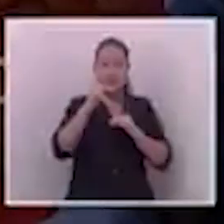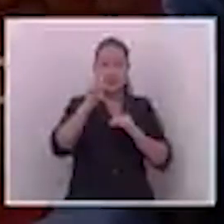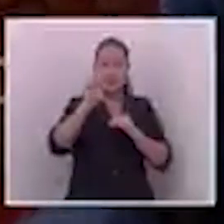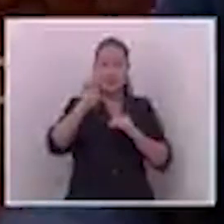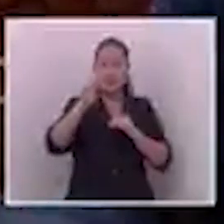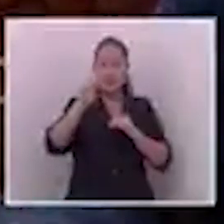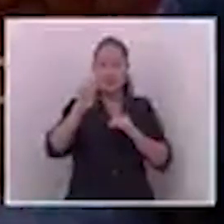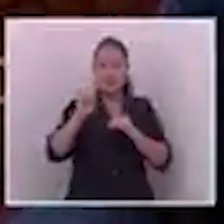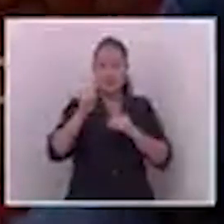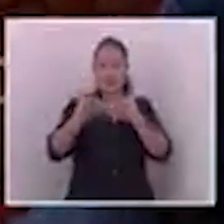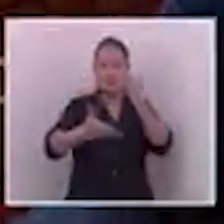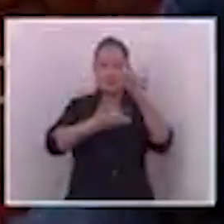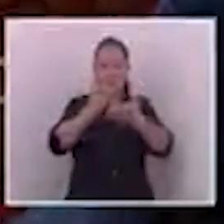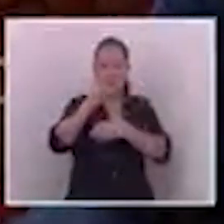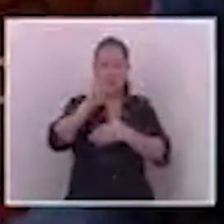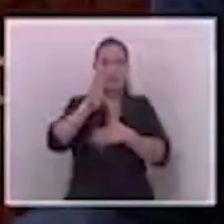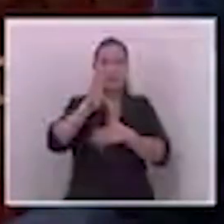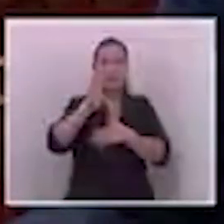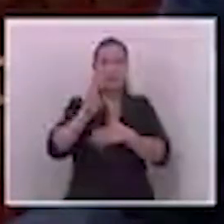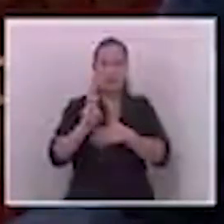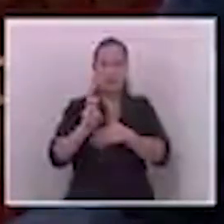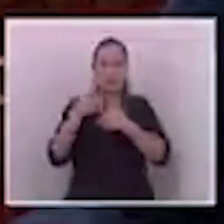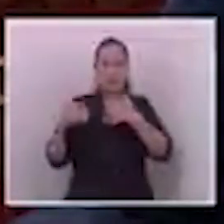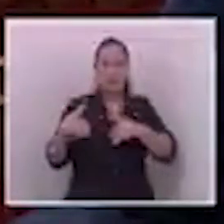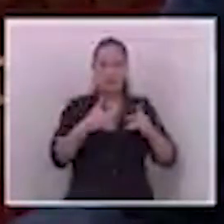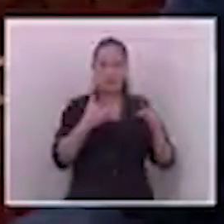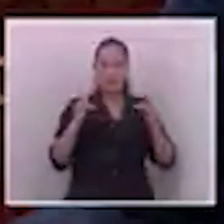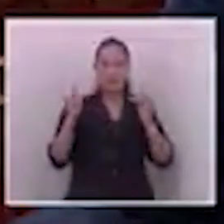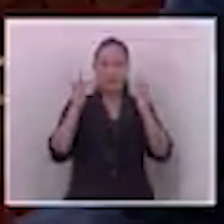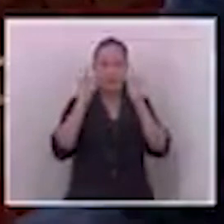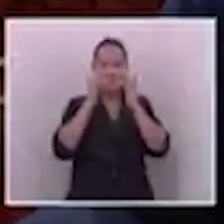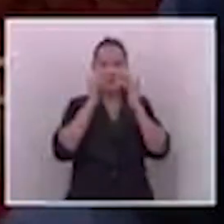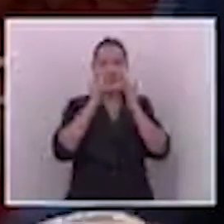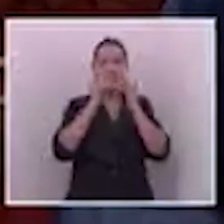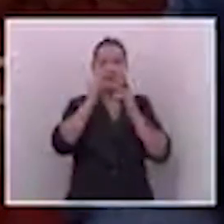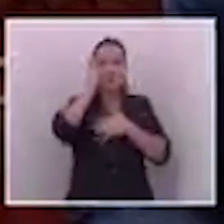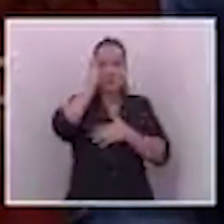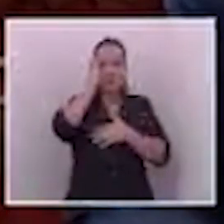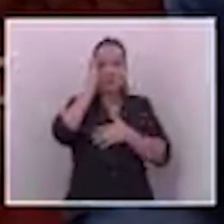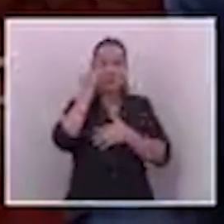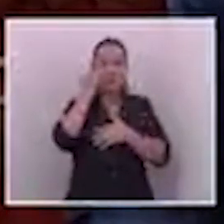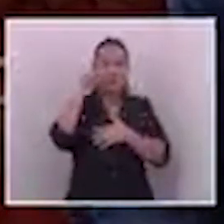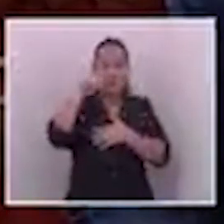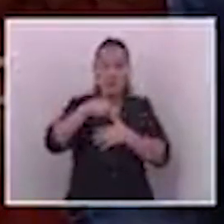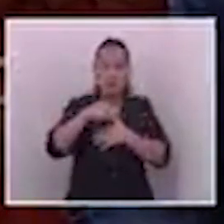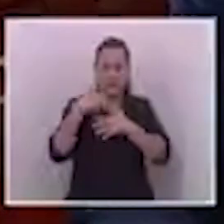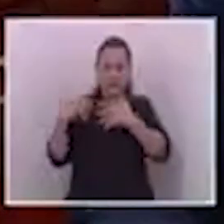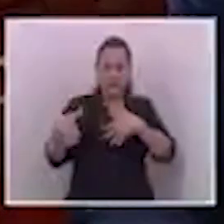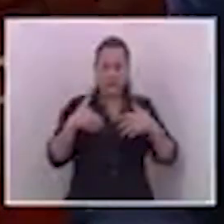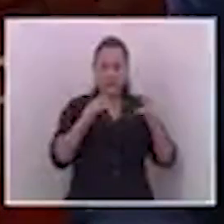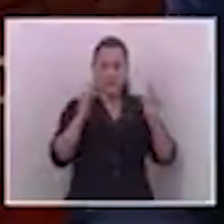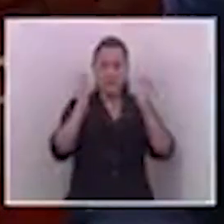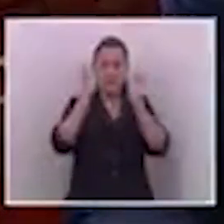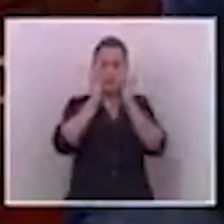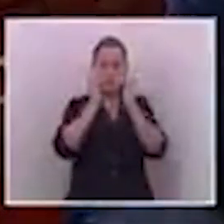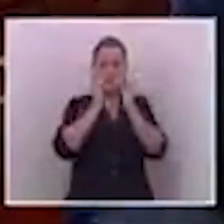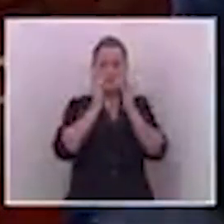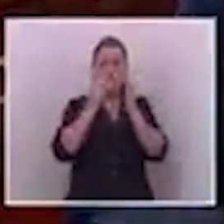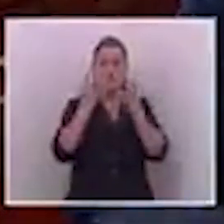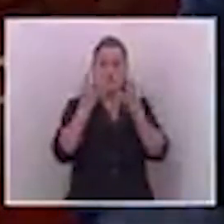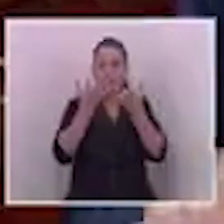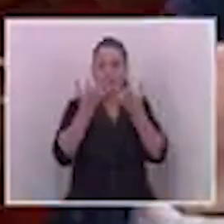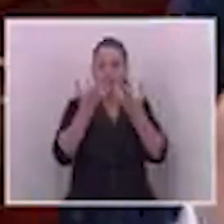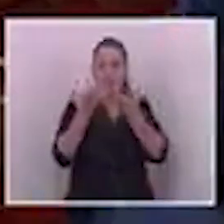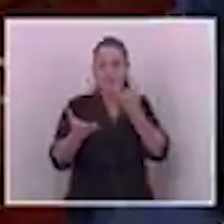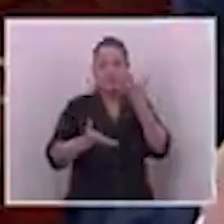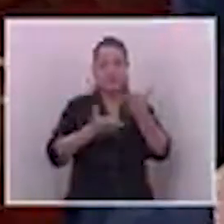en el mercado cripto son activos digitales y si estos son activos digitales y quieren